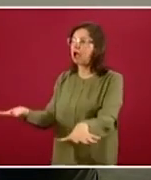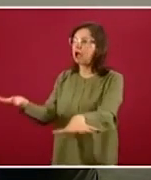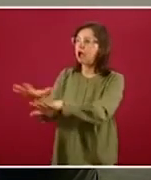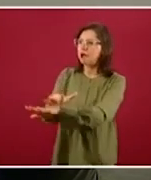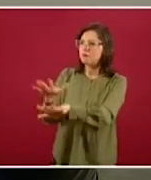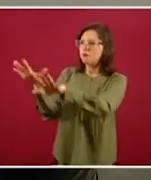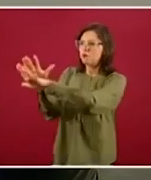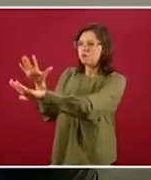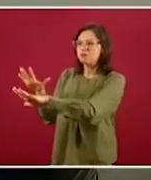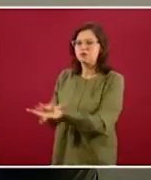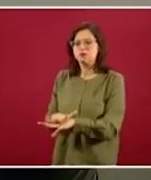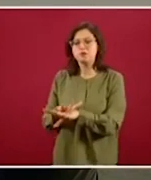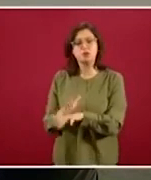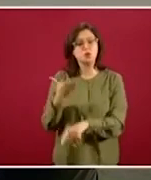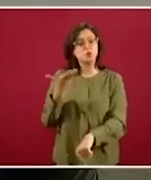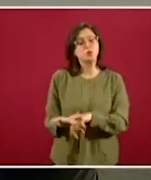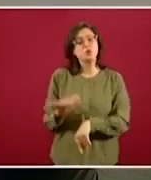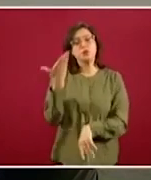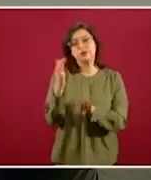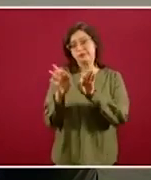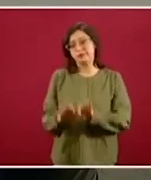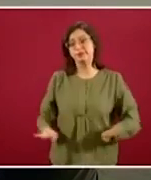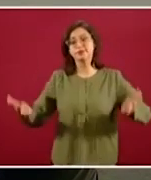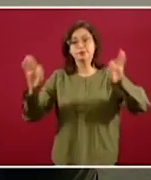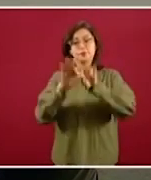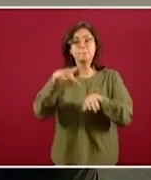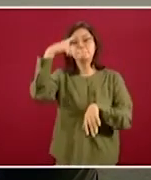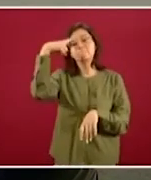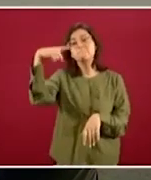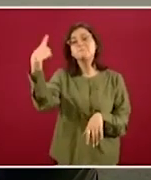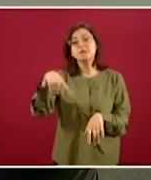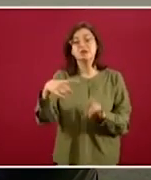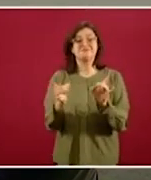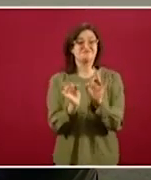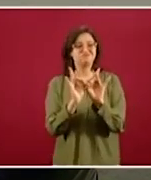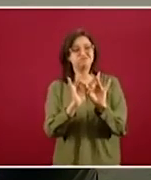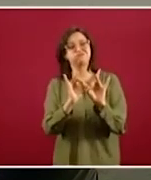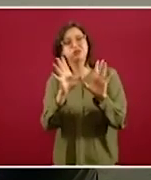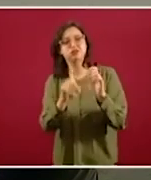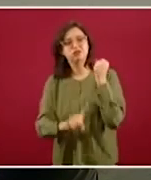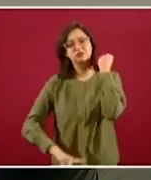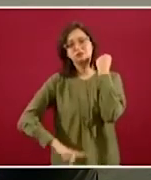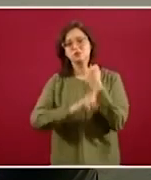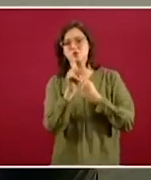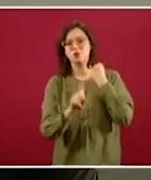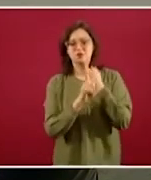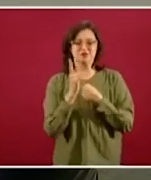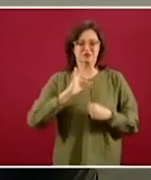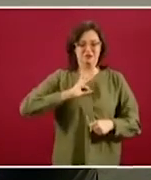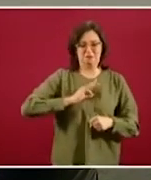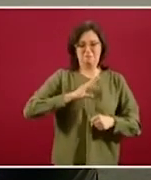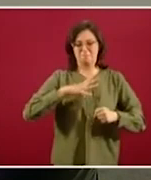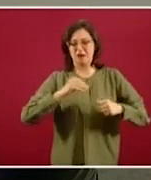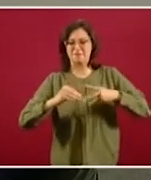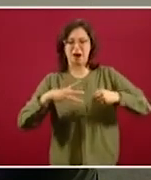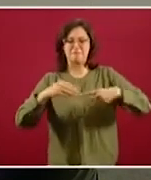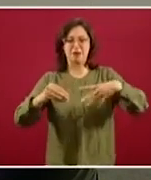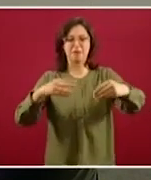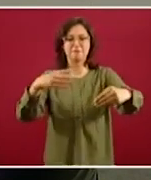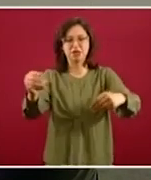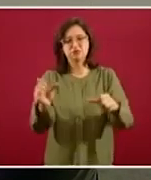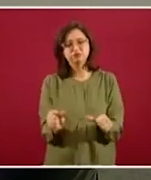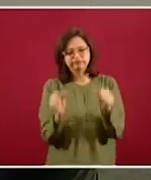concepto fundamental para responder a un problema epidémico, pandémico, como el que